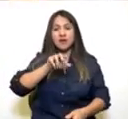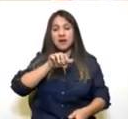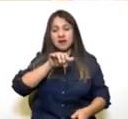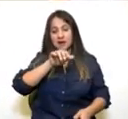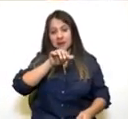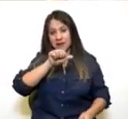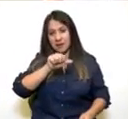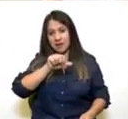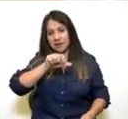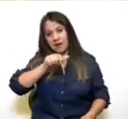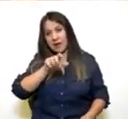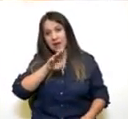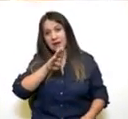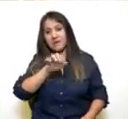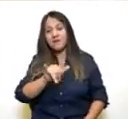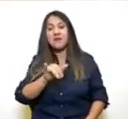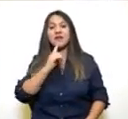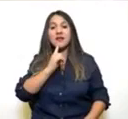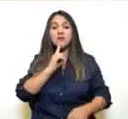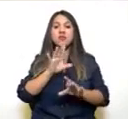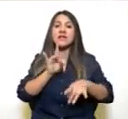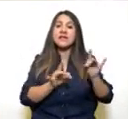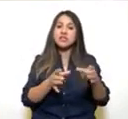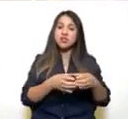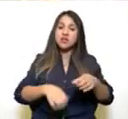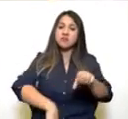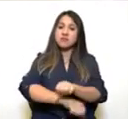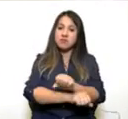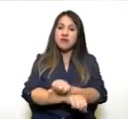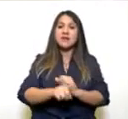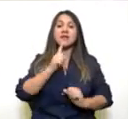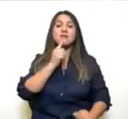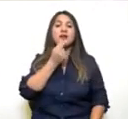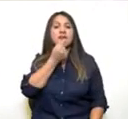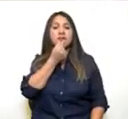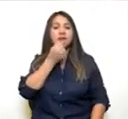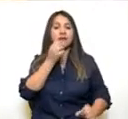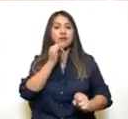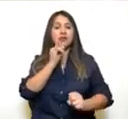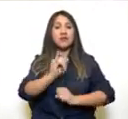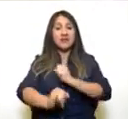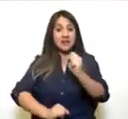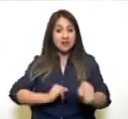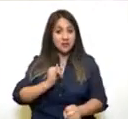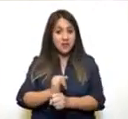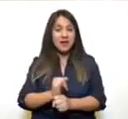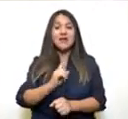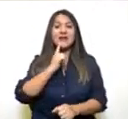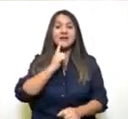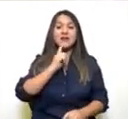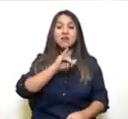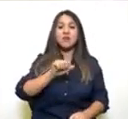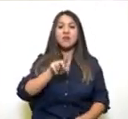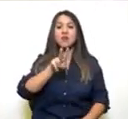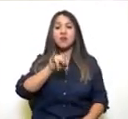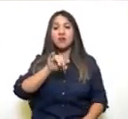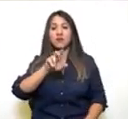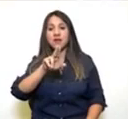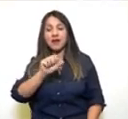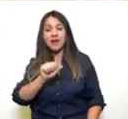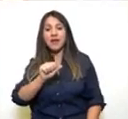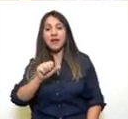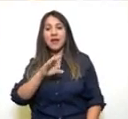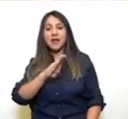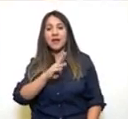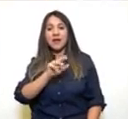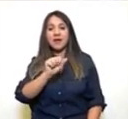elecciones tenemos un árbitro internacional tenemos javier habrá dos